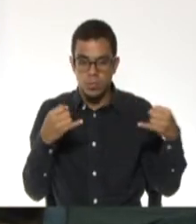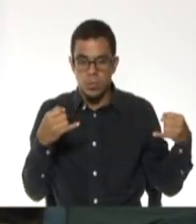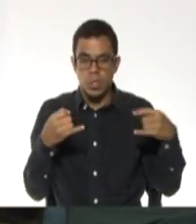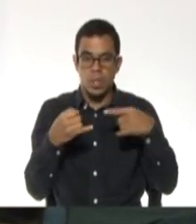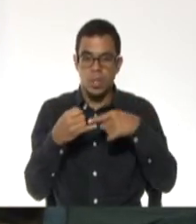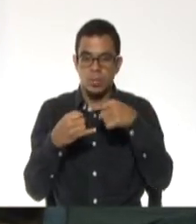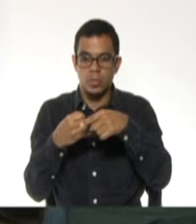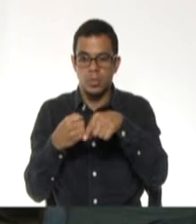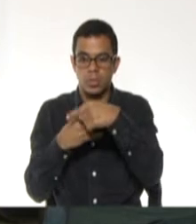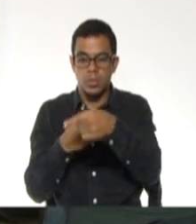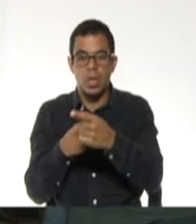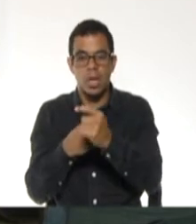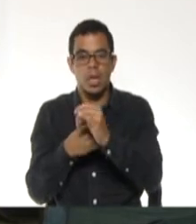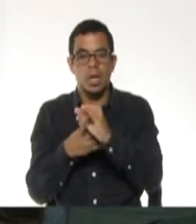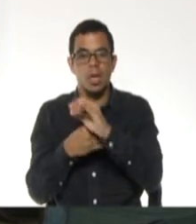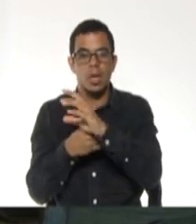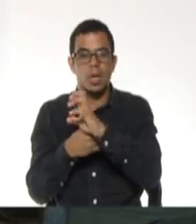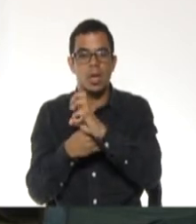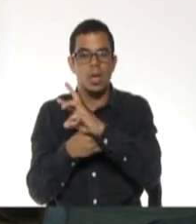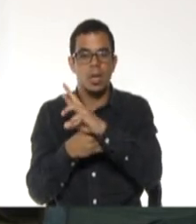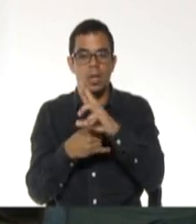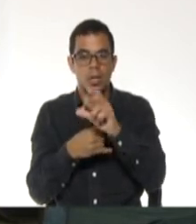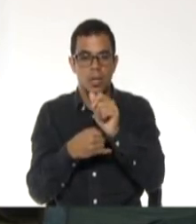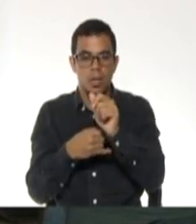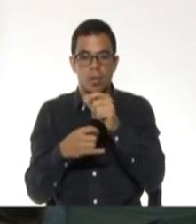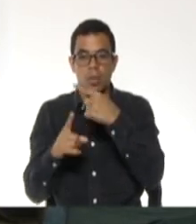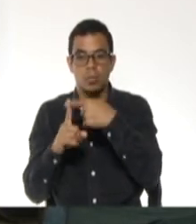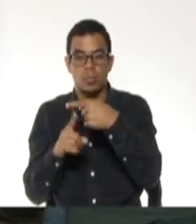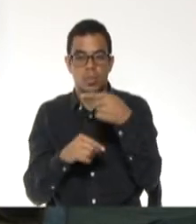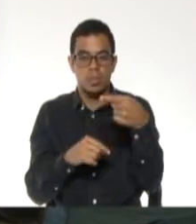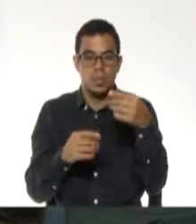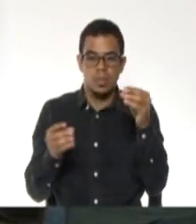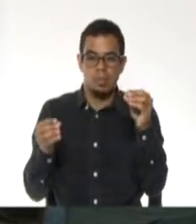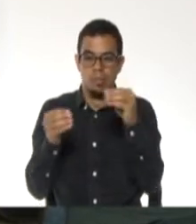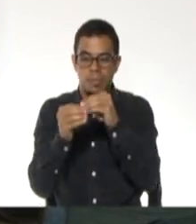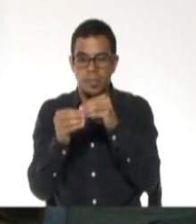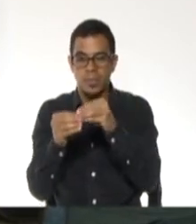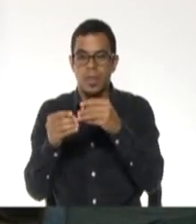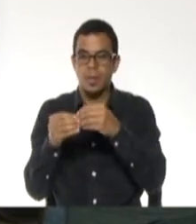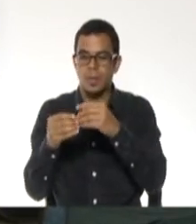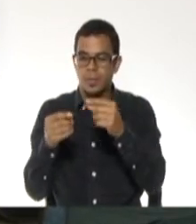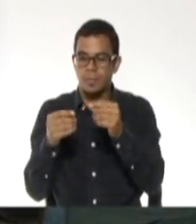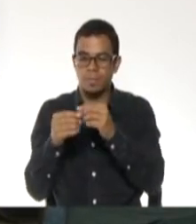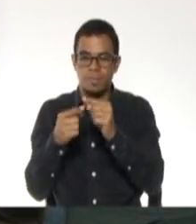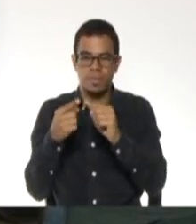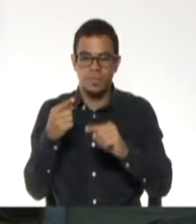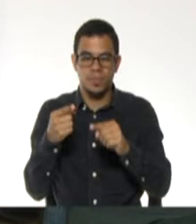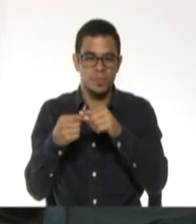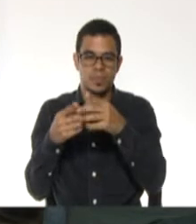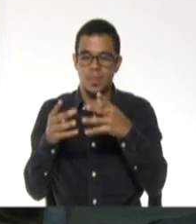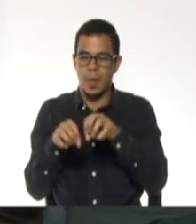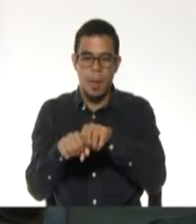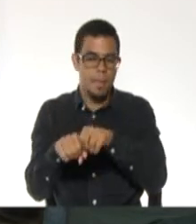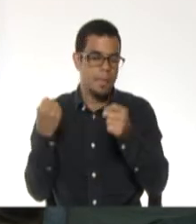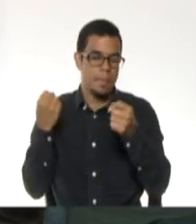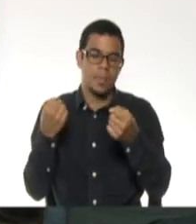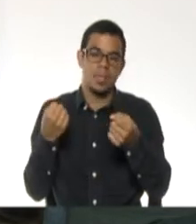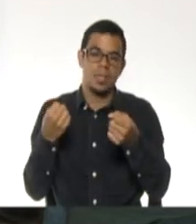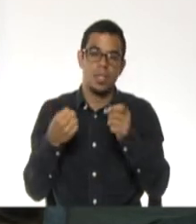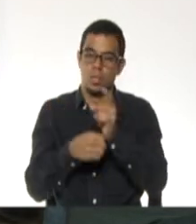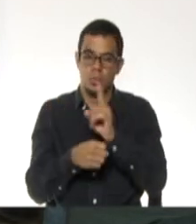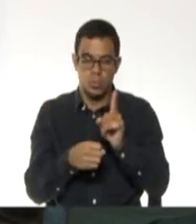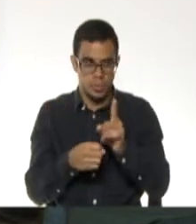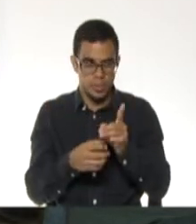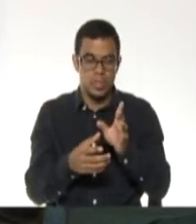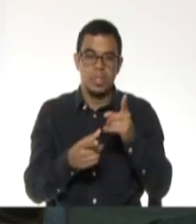Hay un por su cortocircuito, parte- porque se une la fase y el neutro. Ok. Y empieza a dar corriente, empieza a dar No, corriente a la persona que hay un toca. corto de tal